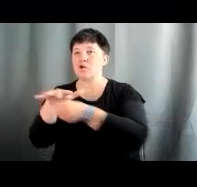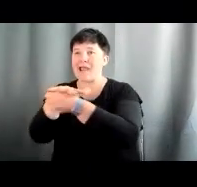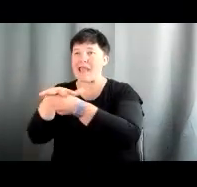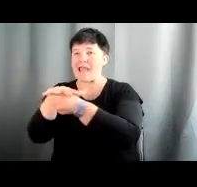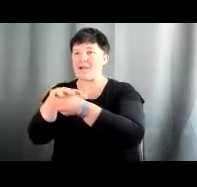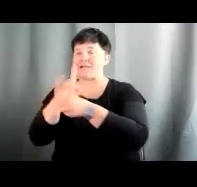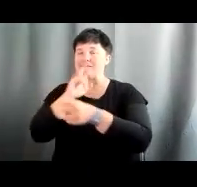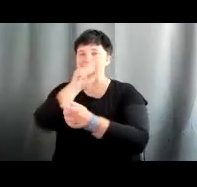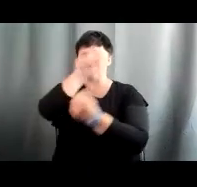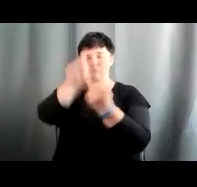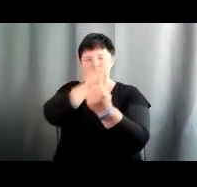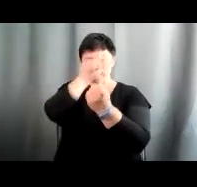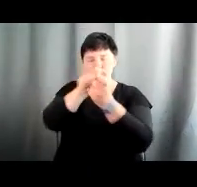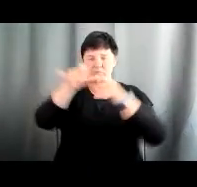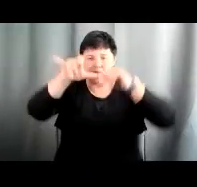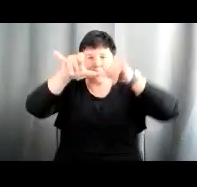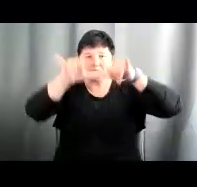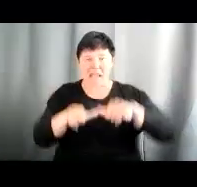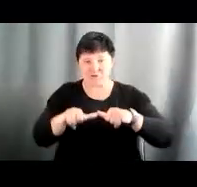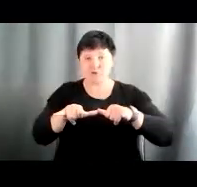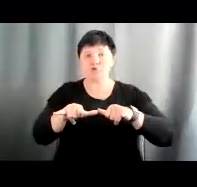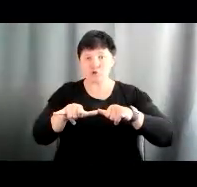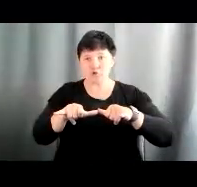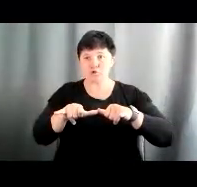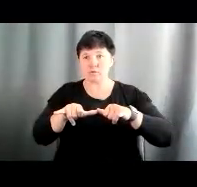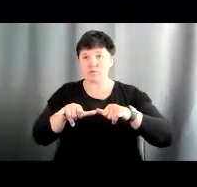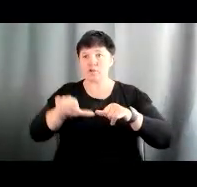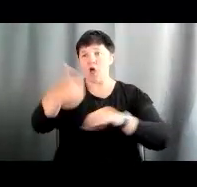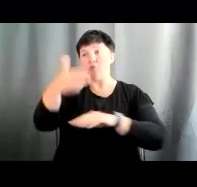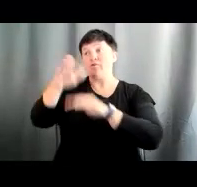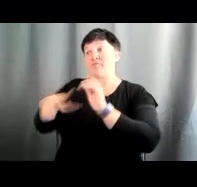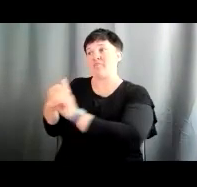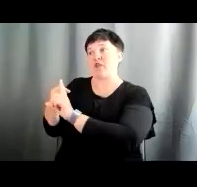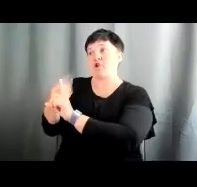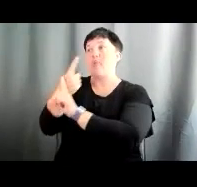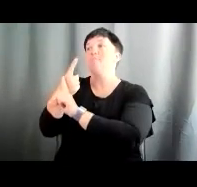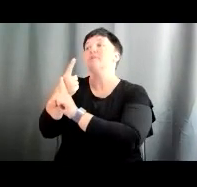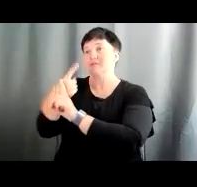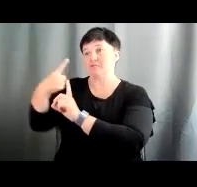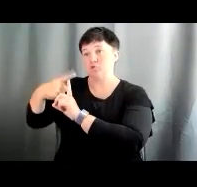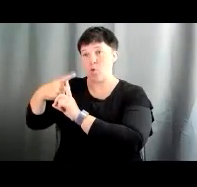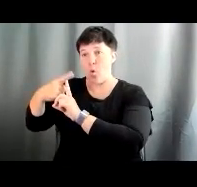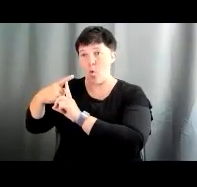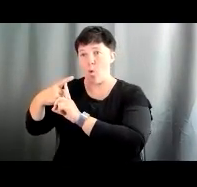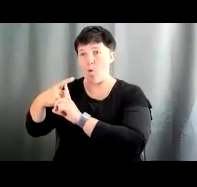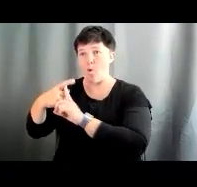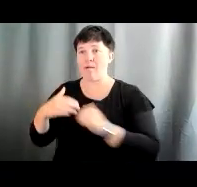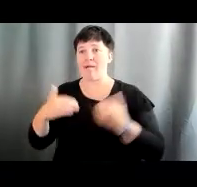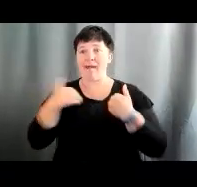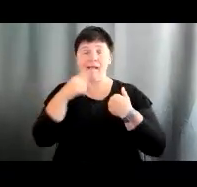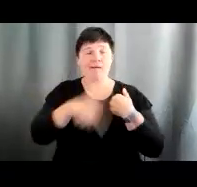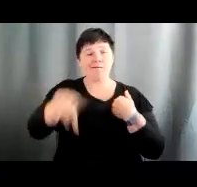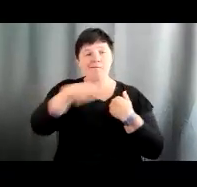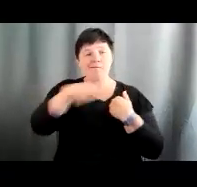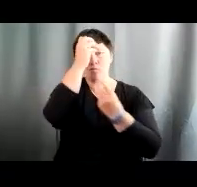además de la puntuación de anomalías o las puntuaciones medias? ¿Han pensado sobre estas métricas y lo que podrían ser